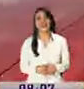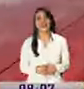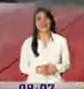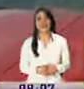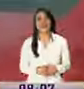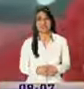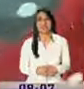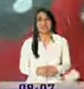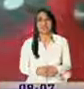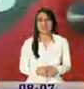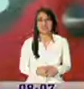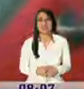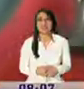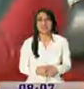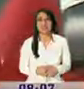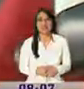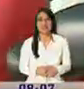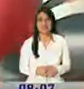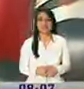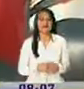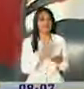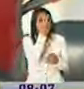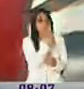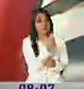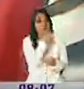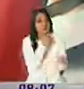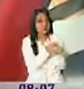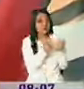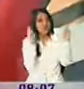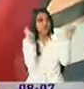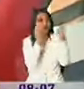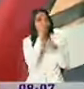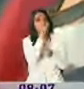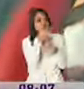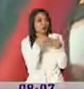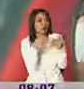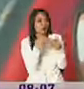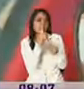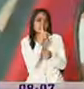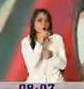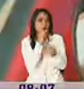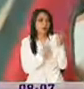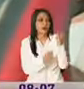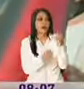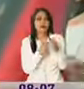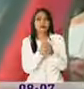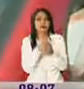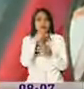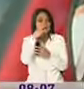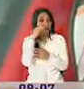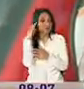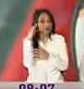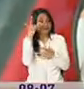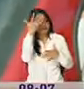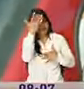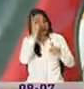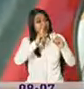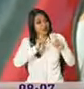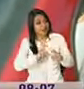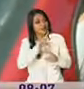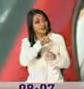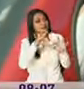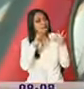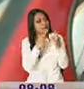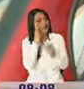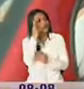Muy buenos días, estamos apoyando a la Fundación Cecilia Rivadeneira. Con uno de los centavitos vamos a lograr que niños con cáncer y sus familias tengan